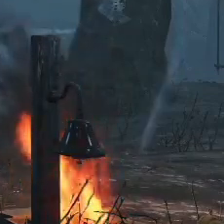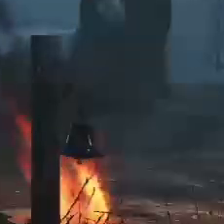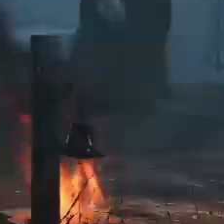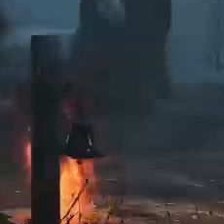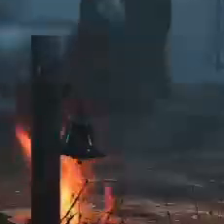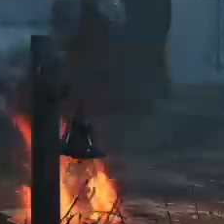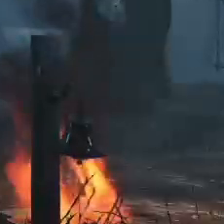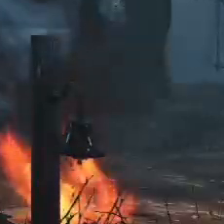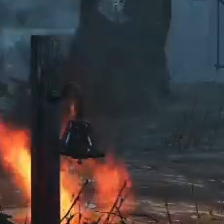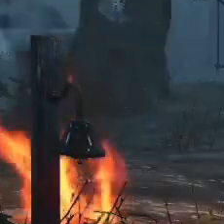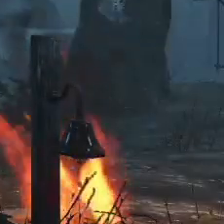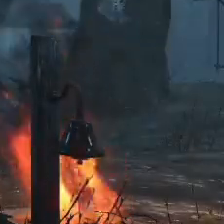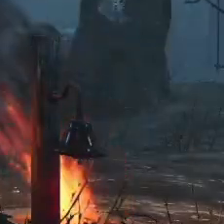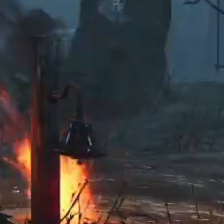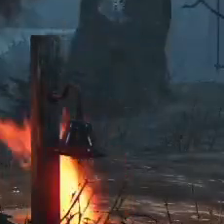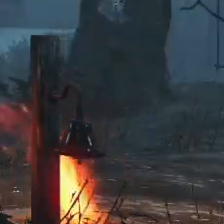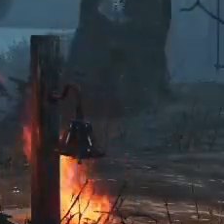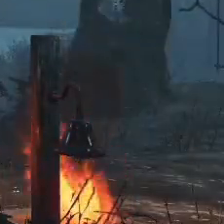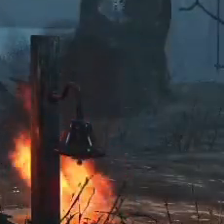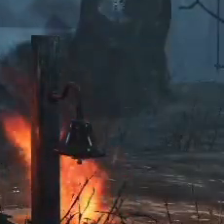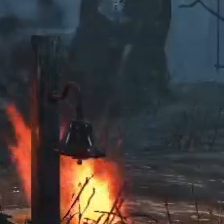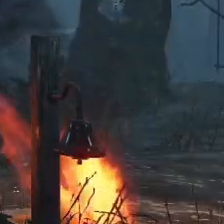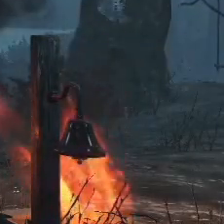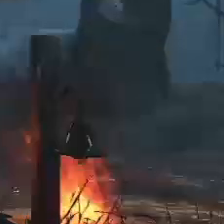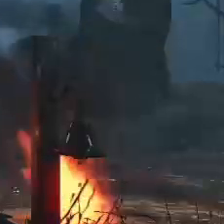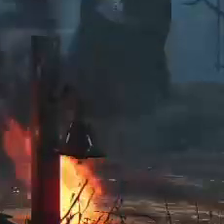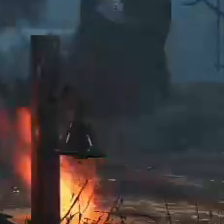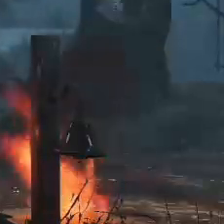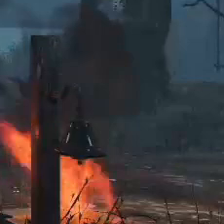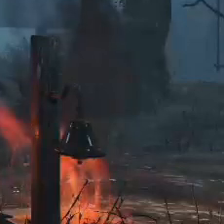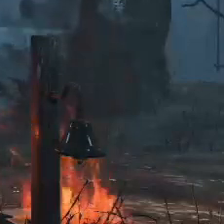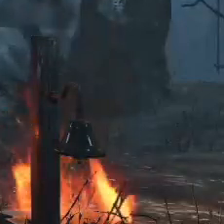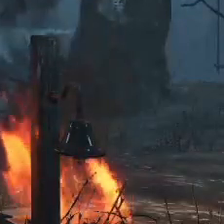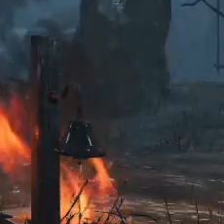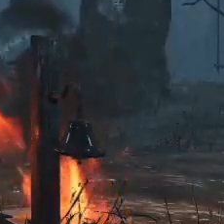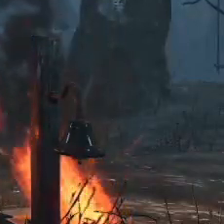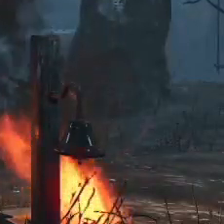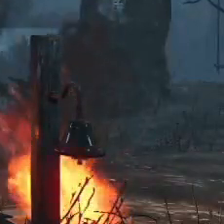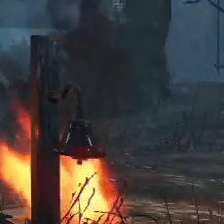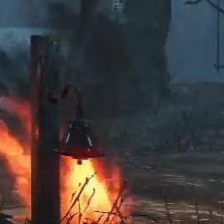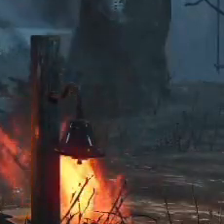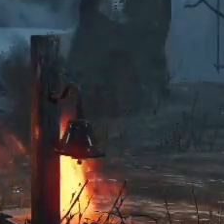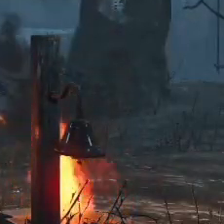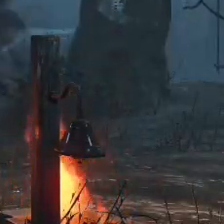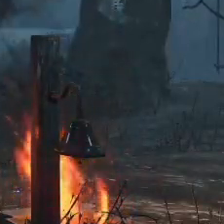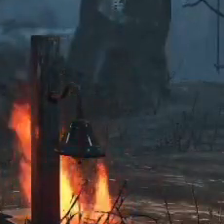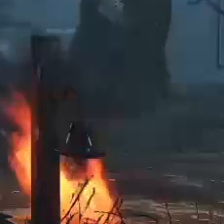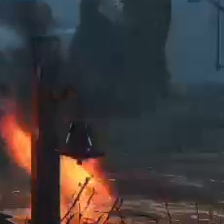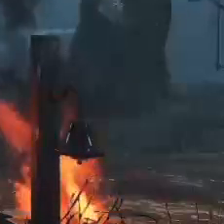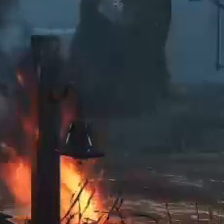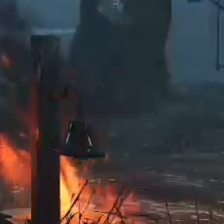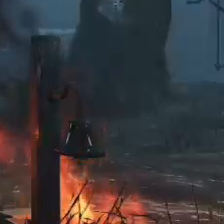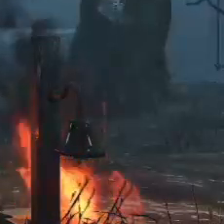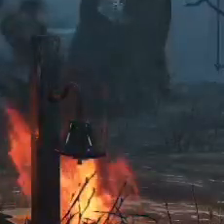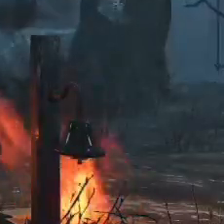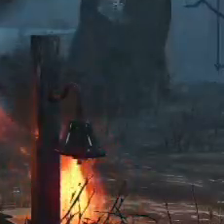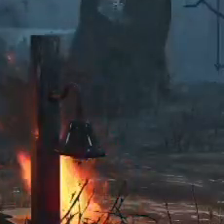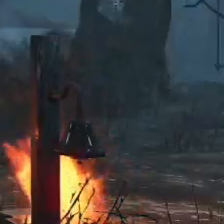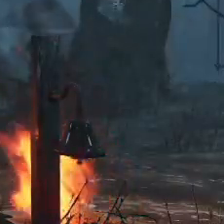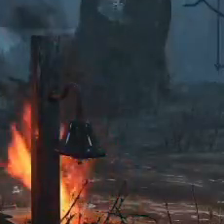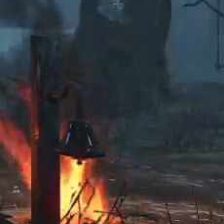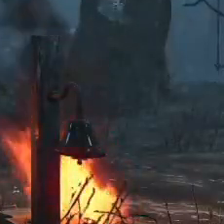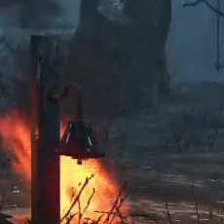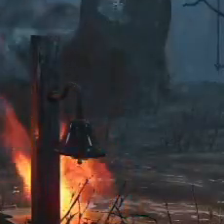intereses que están cobrando un extra de tu mismo dinero qué has ahorrado yo por eso les he dicho mis